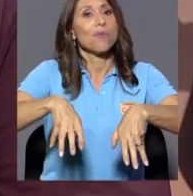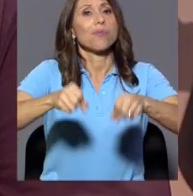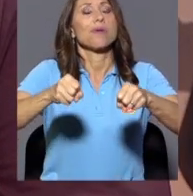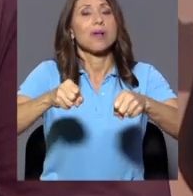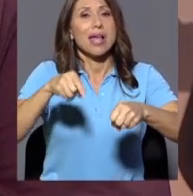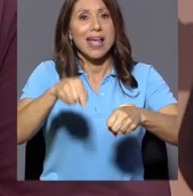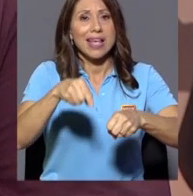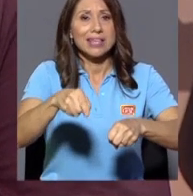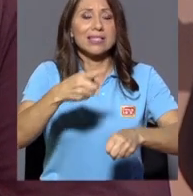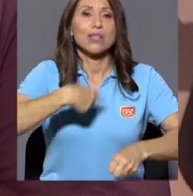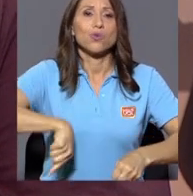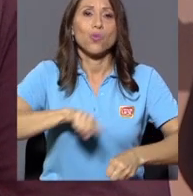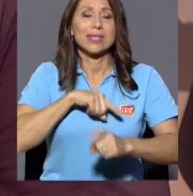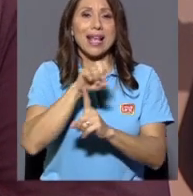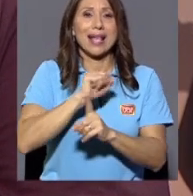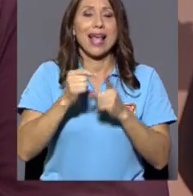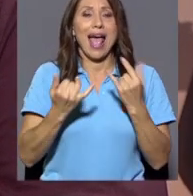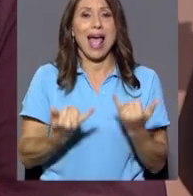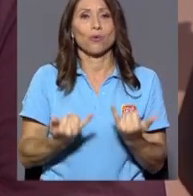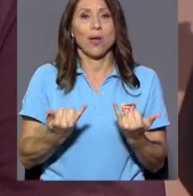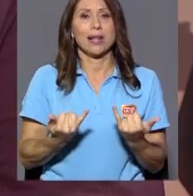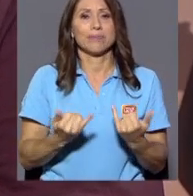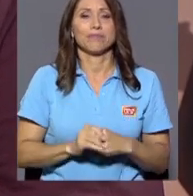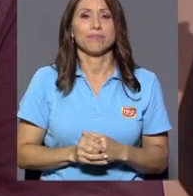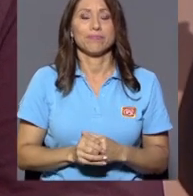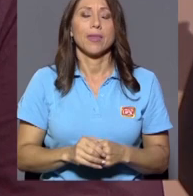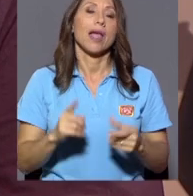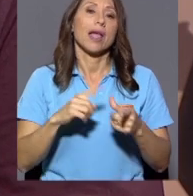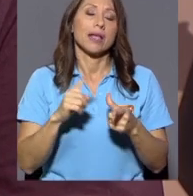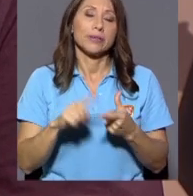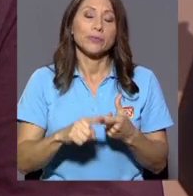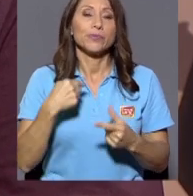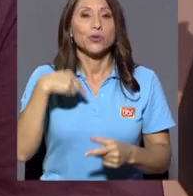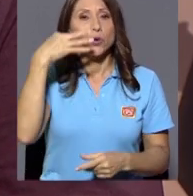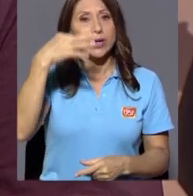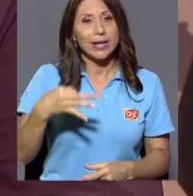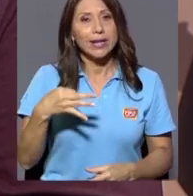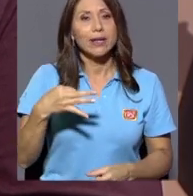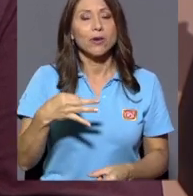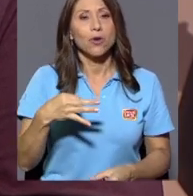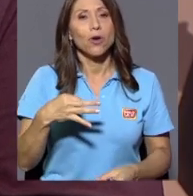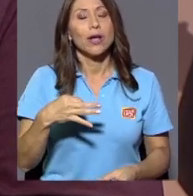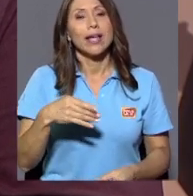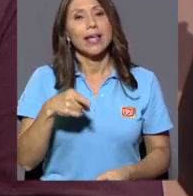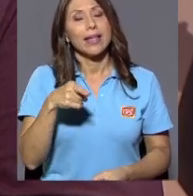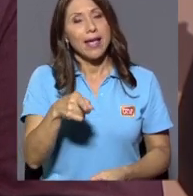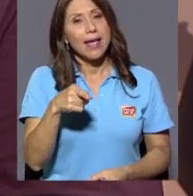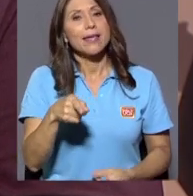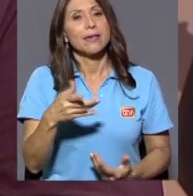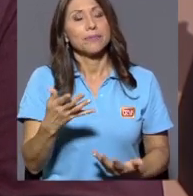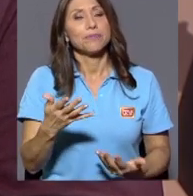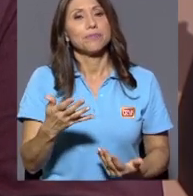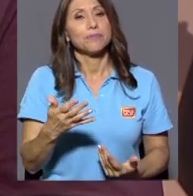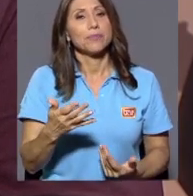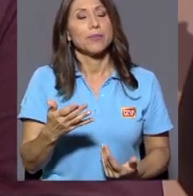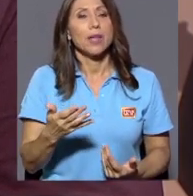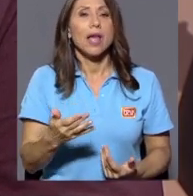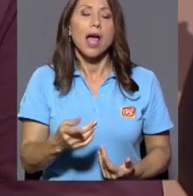en nuestra coyuntura actual así que creo que ahí hay un